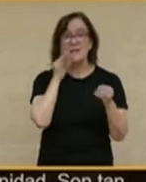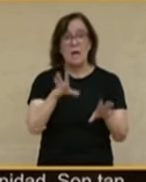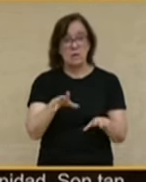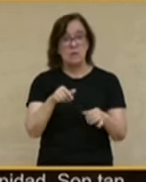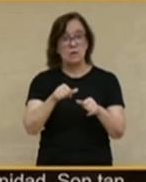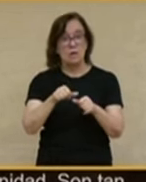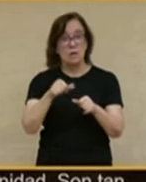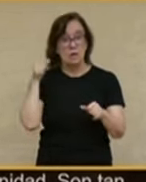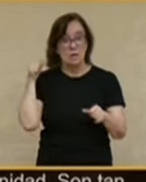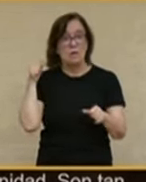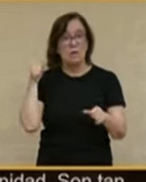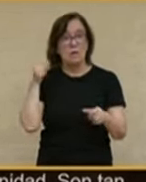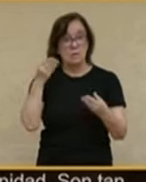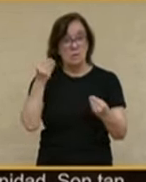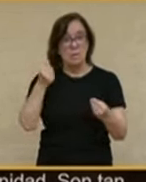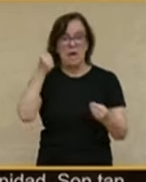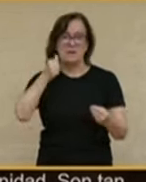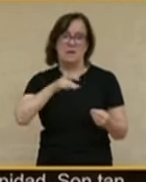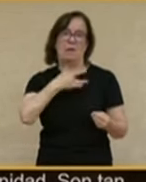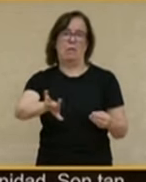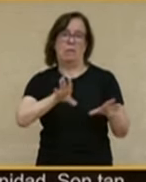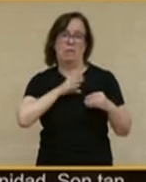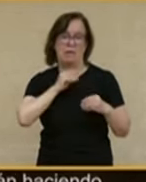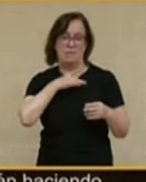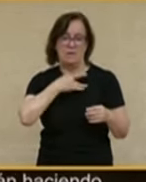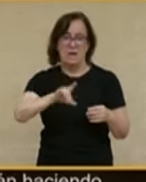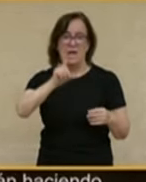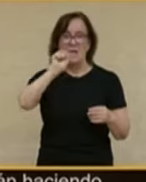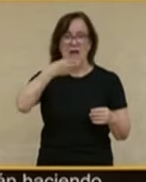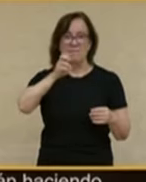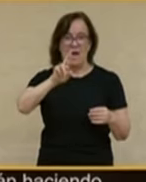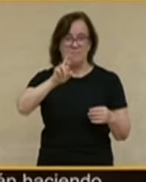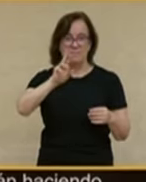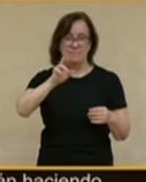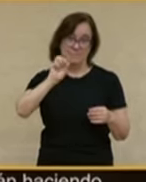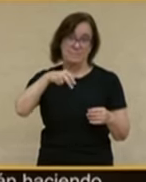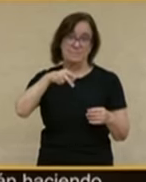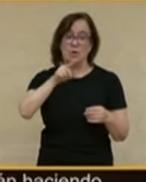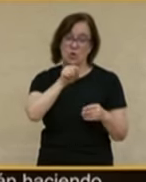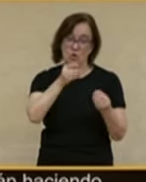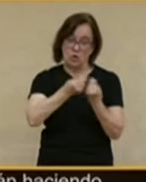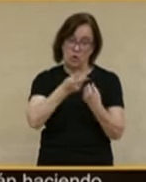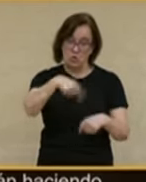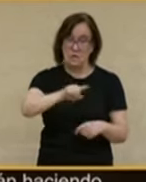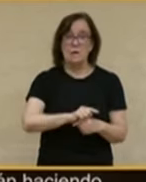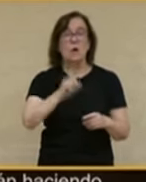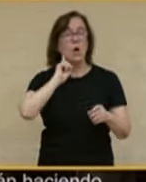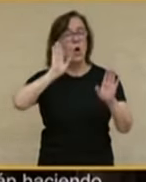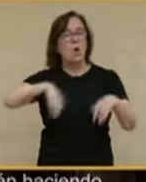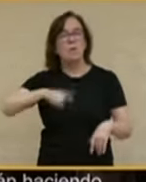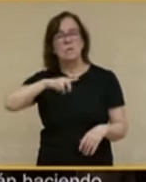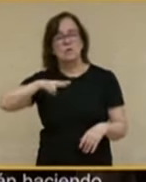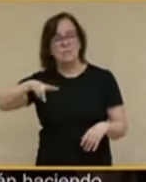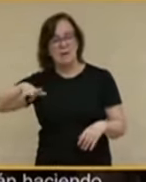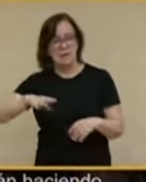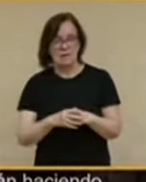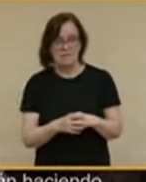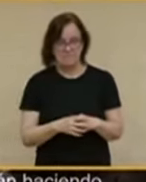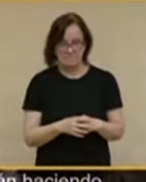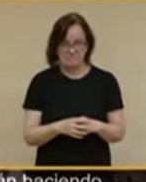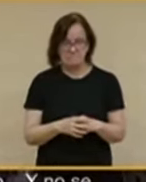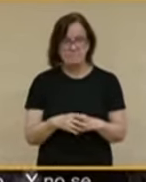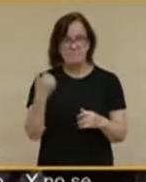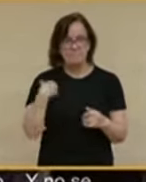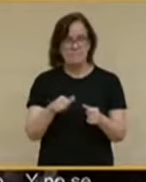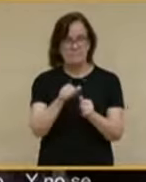será mucho más generosa con el señor Lambán que con ustedes. Señorías, en los últimos meses